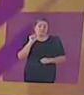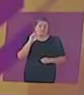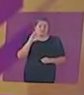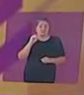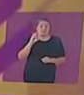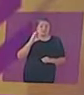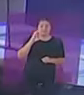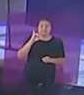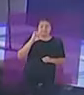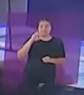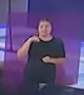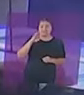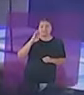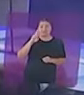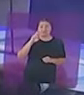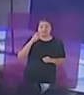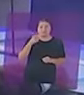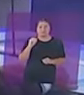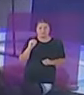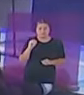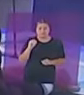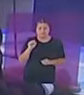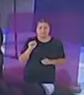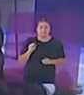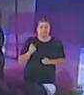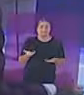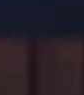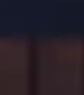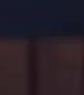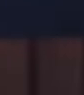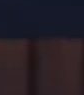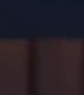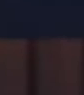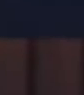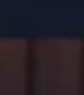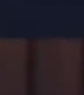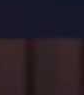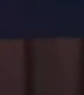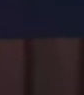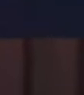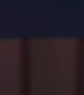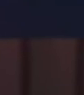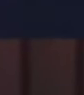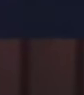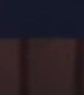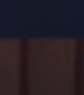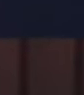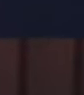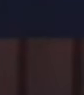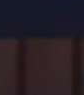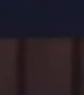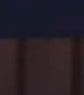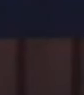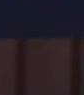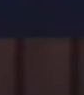mañanera donde se desinforma donde se calumnia y donde también se está haciendo campaña electoral por otro lado